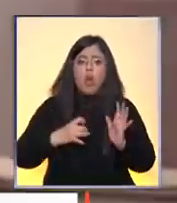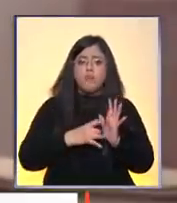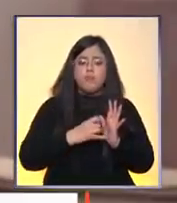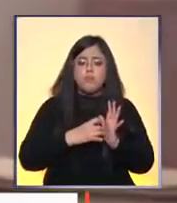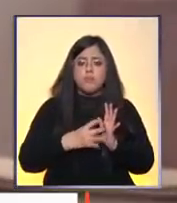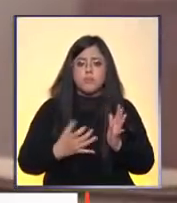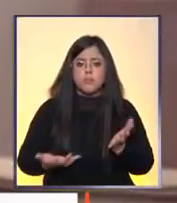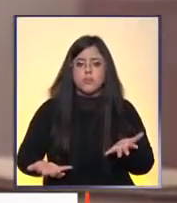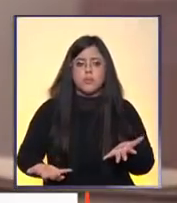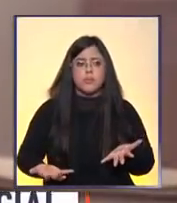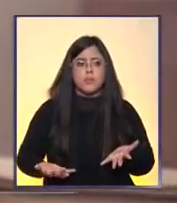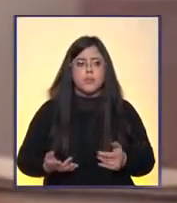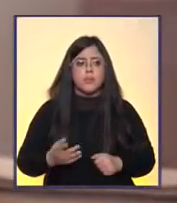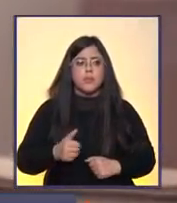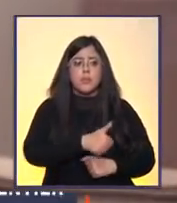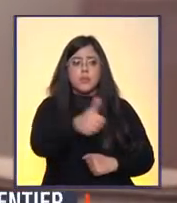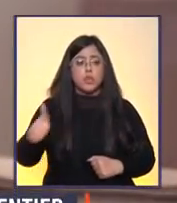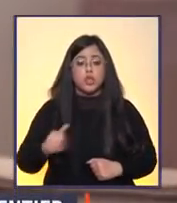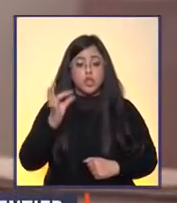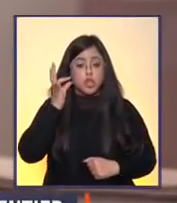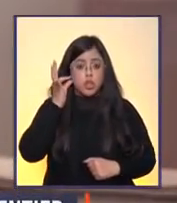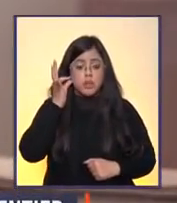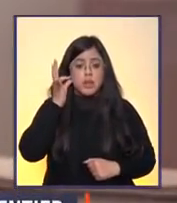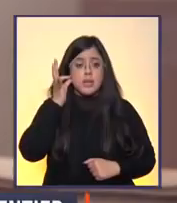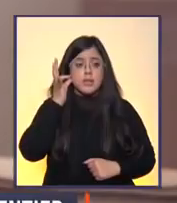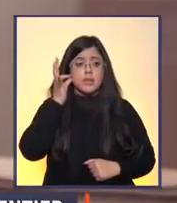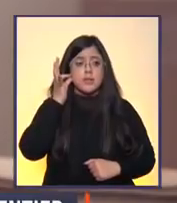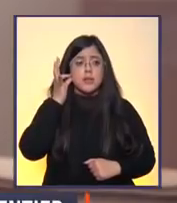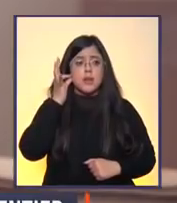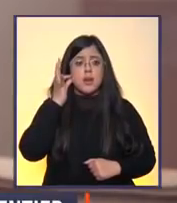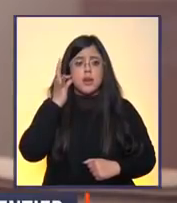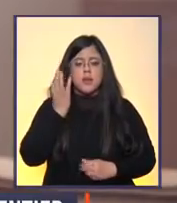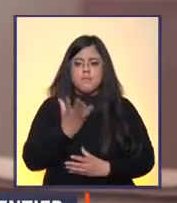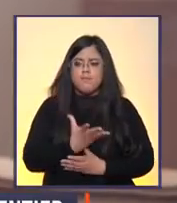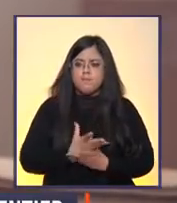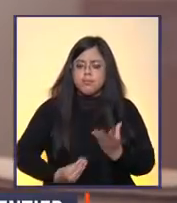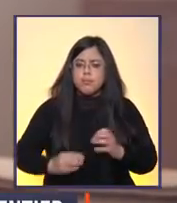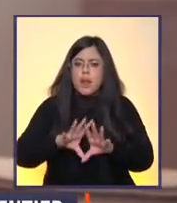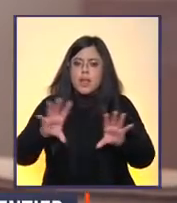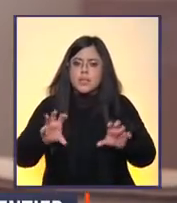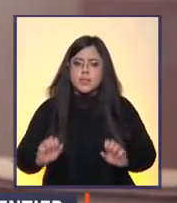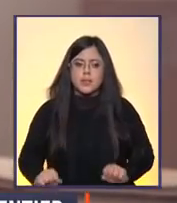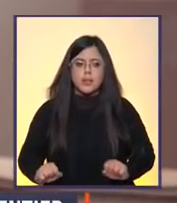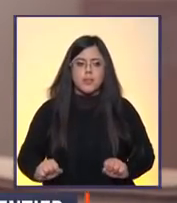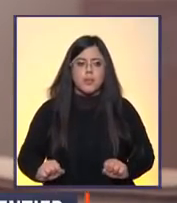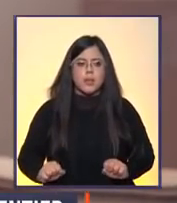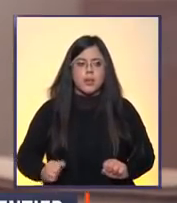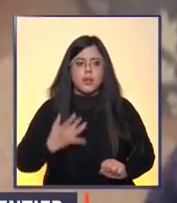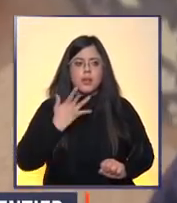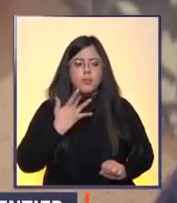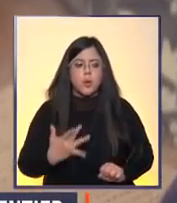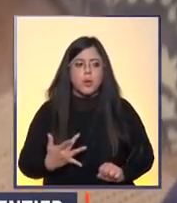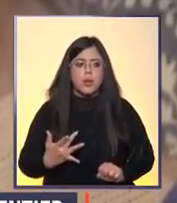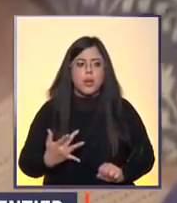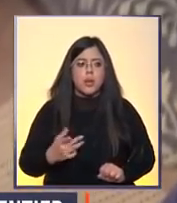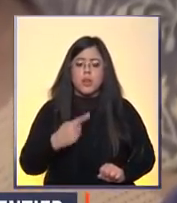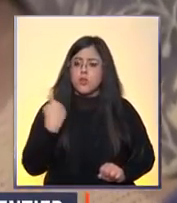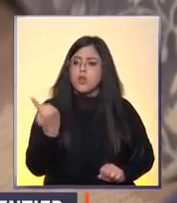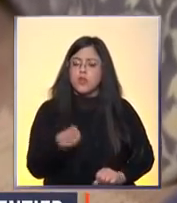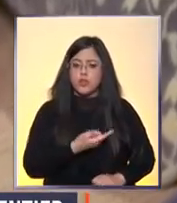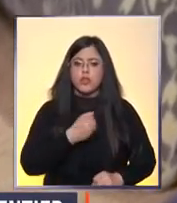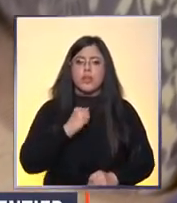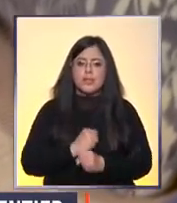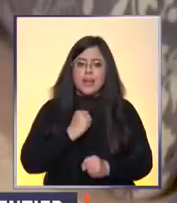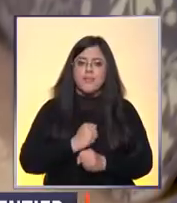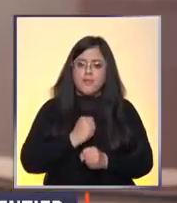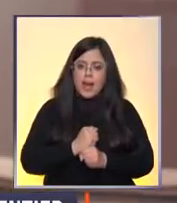Todas quedamos súper desilusionadas del sistema, porque en definitiva uno trabaja en el